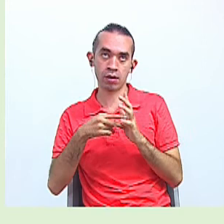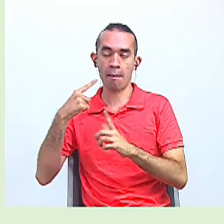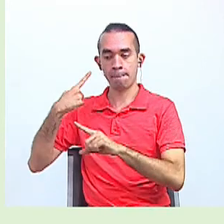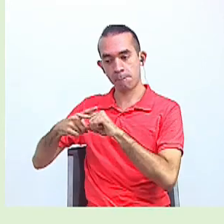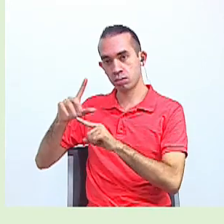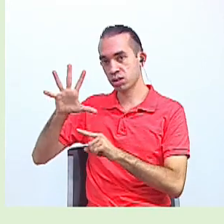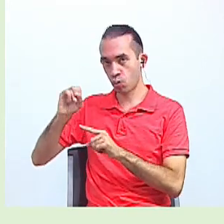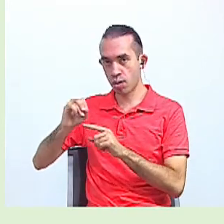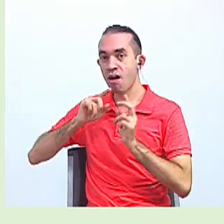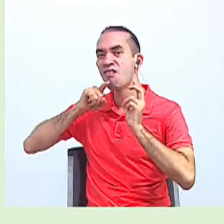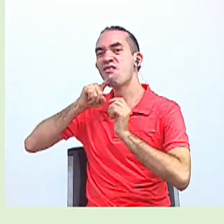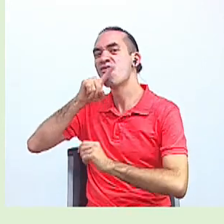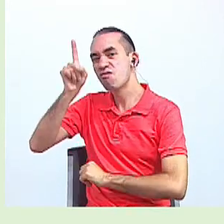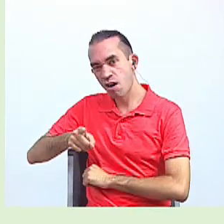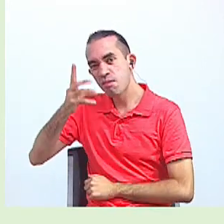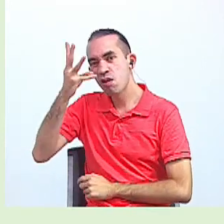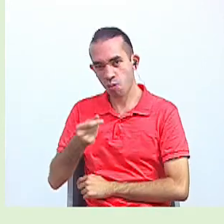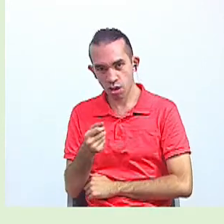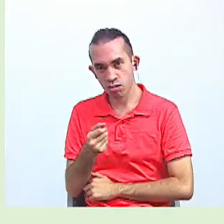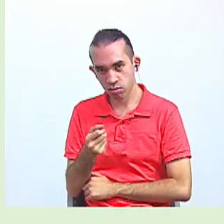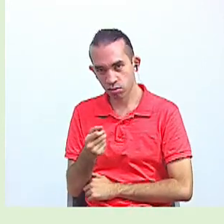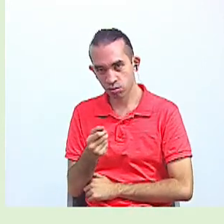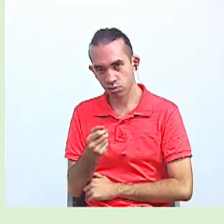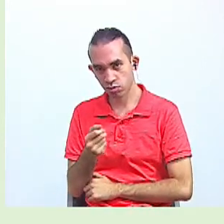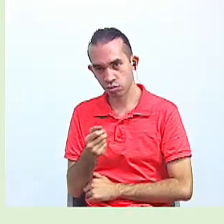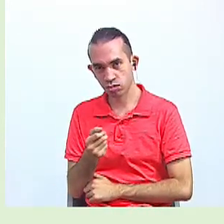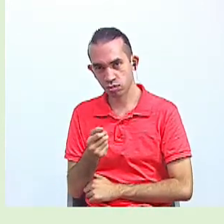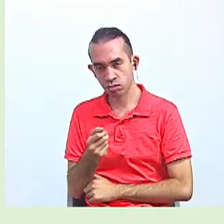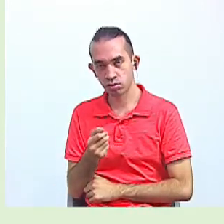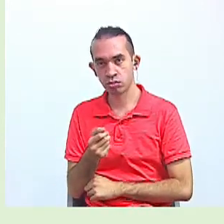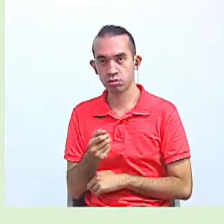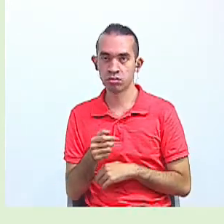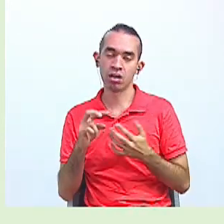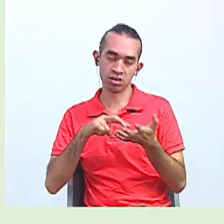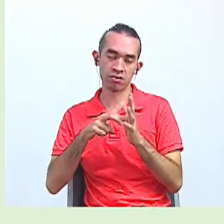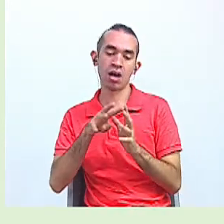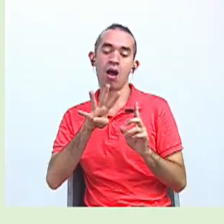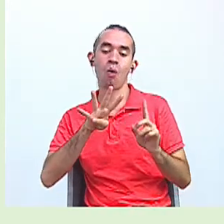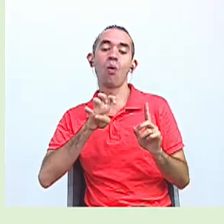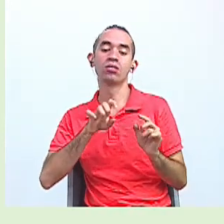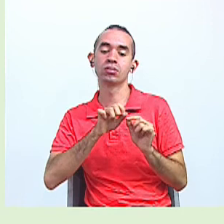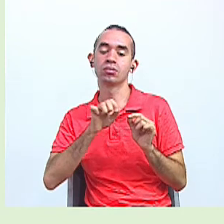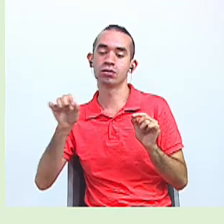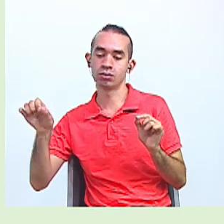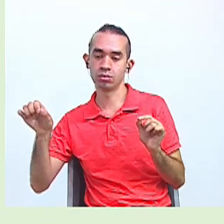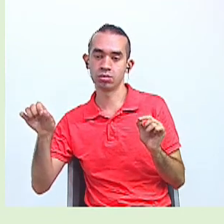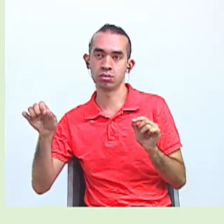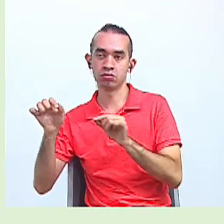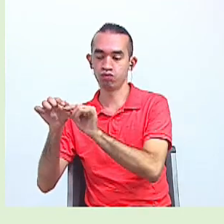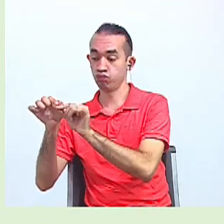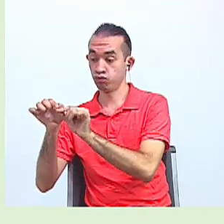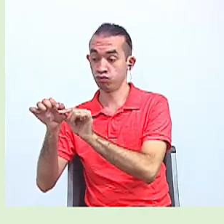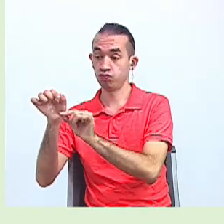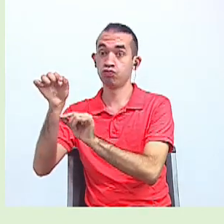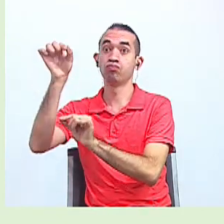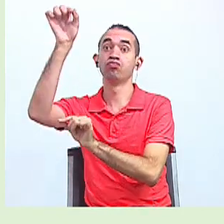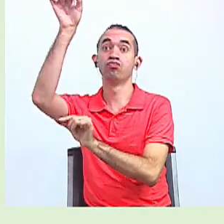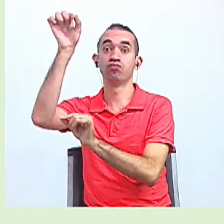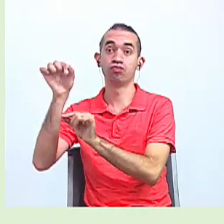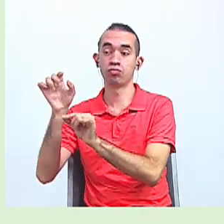50, ¿cuántos metros recorrió Ana en el eje X? 400, muy bien. ¿Y 8 unidades